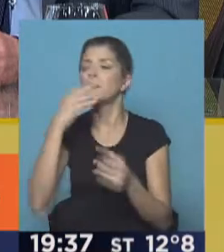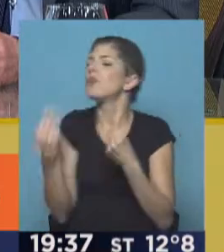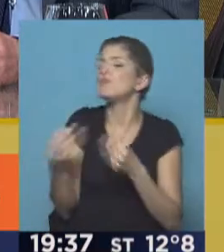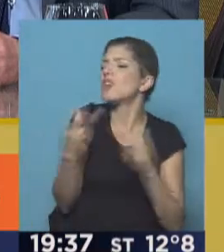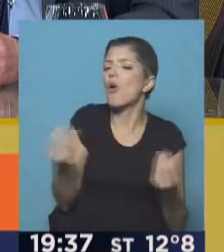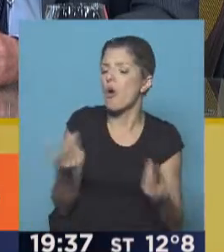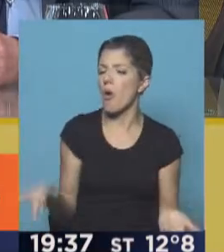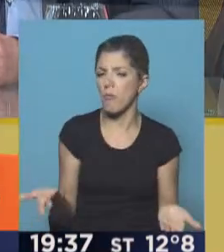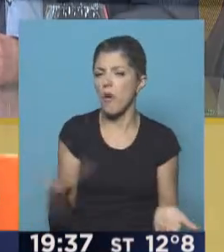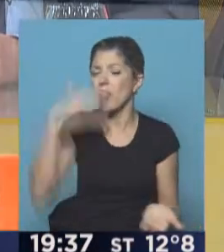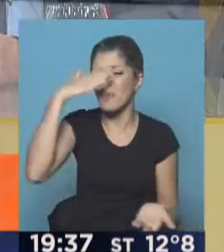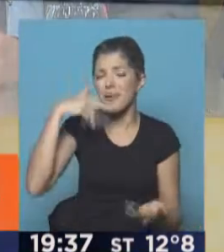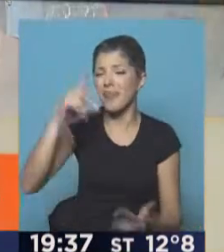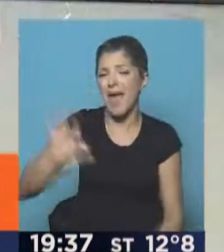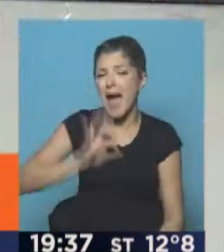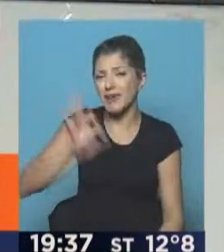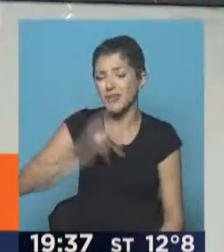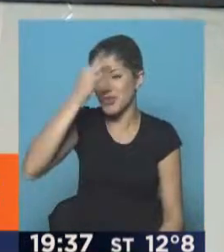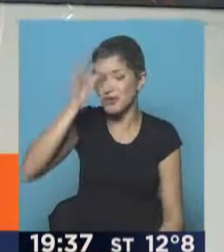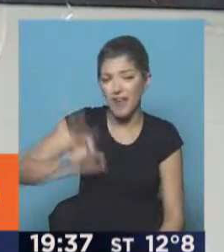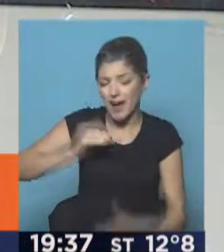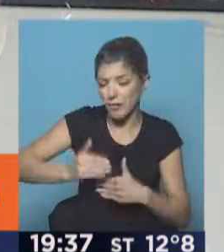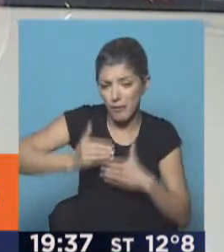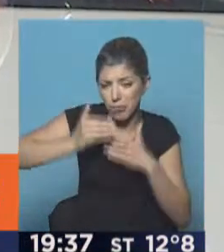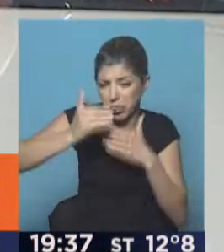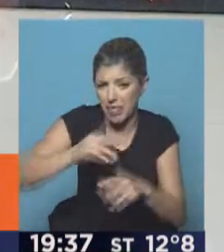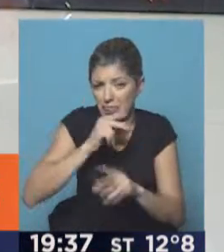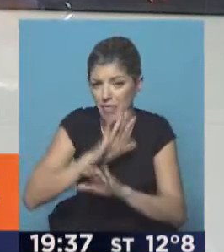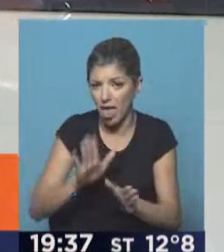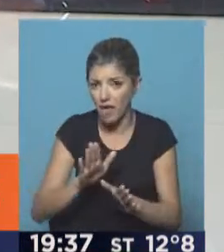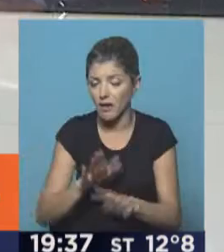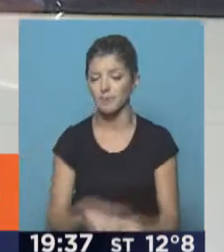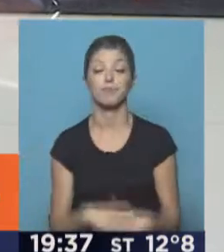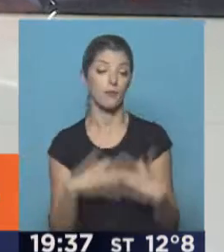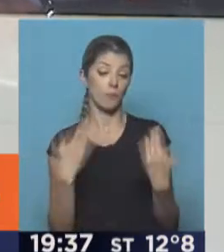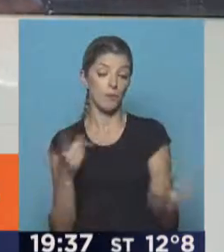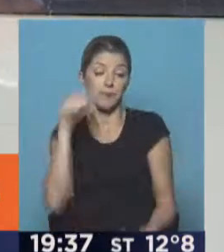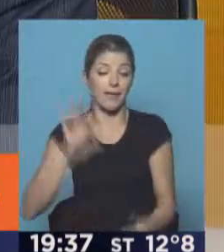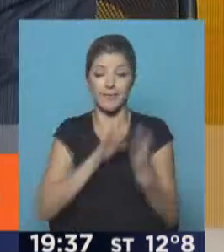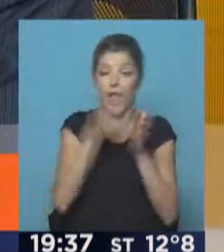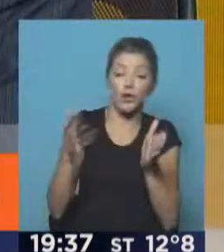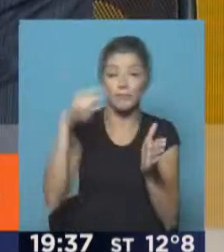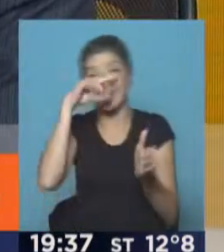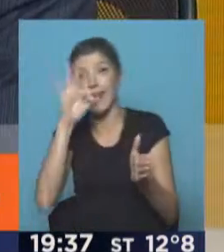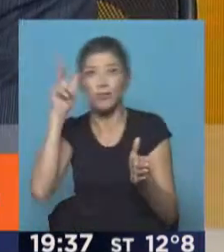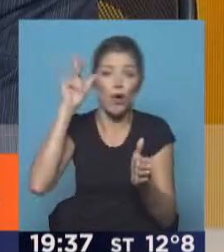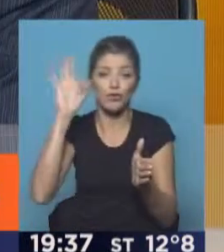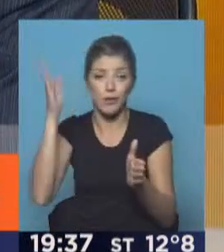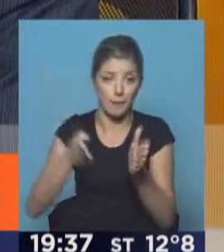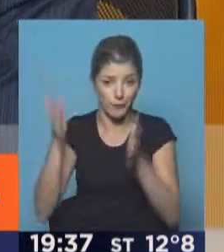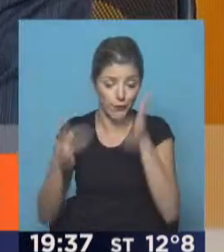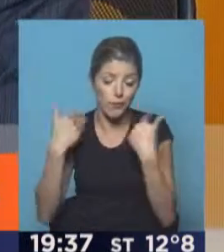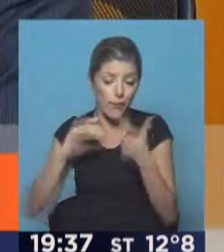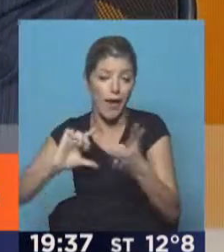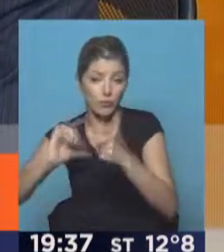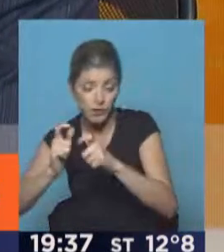hacer después de un atraso tan grande de 12 años? Bueno, en este año a lo mejor se llega a un 70-80% de actualización